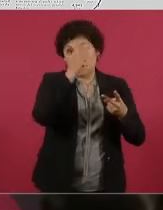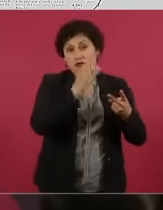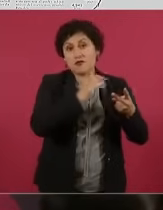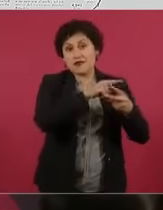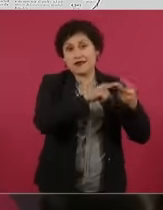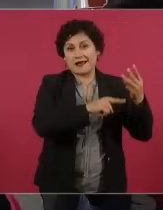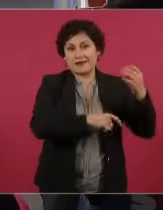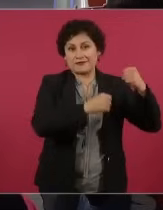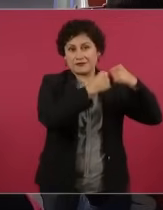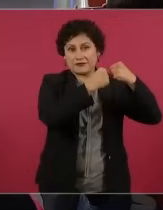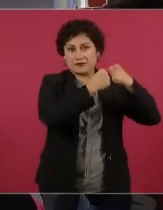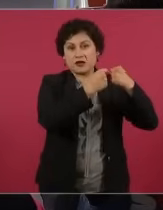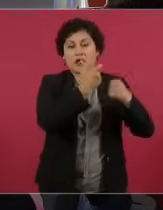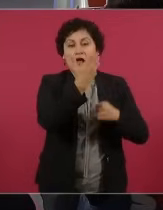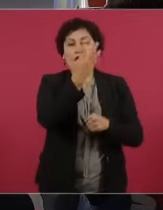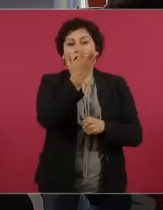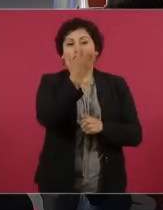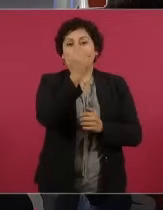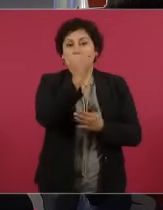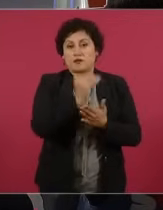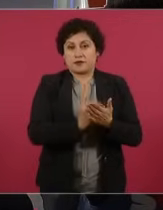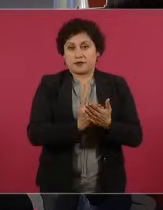¿Qué más?